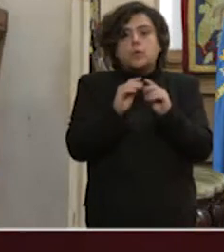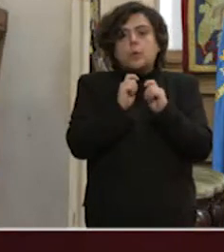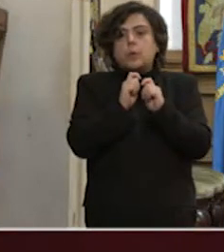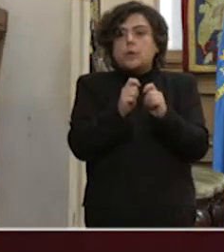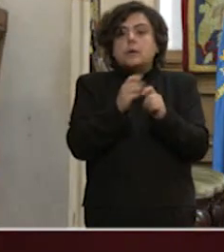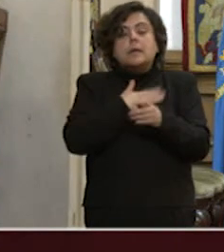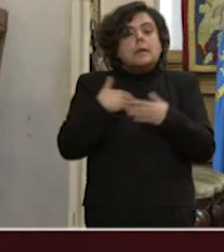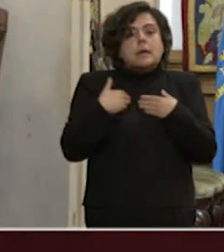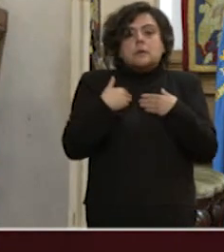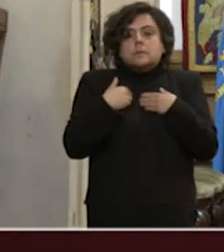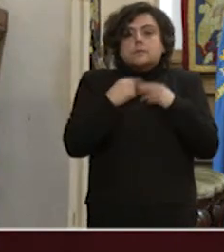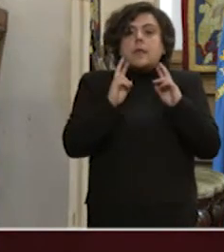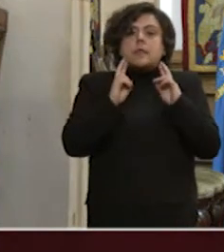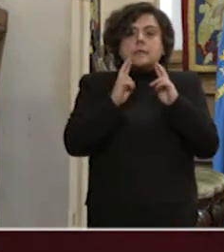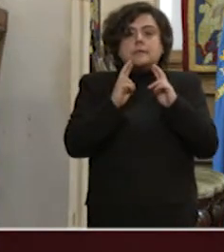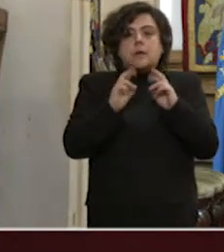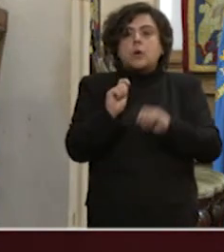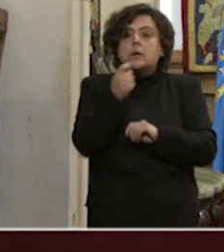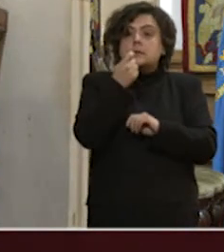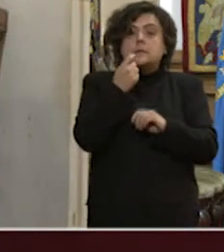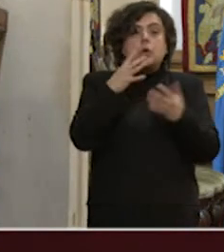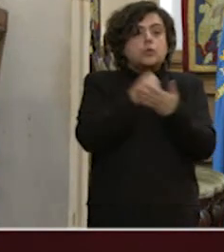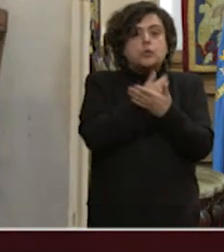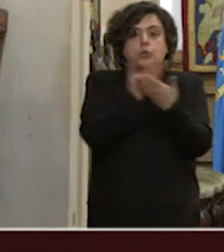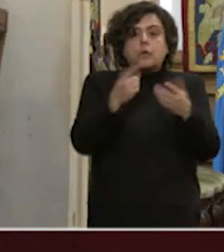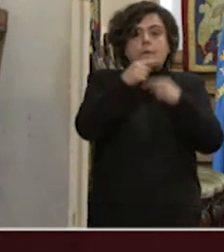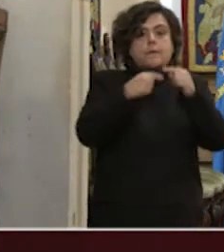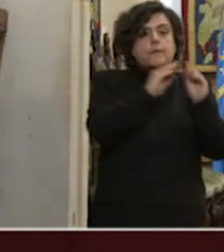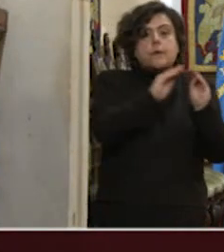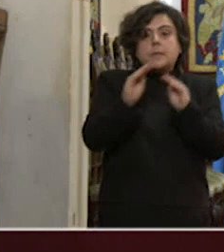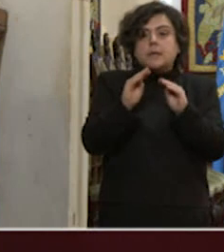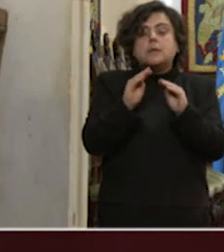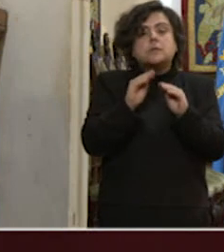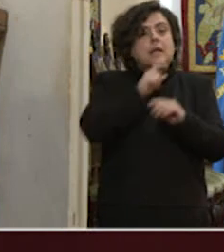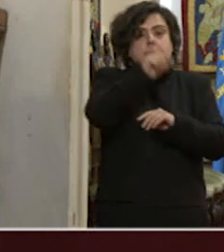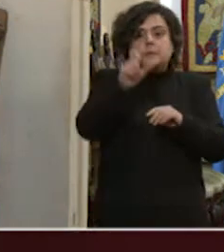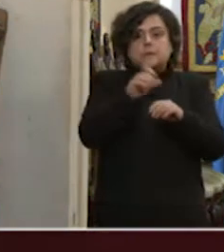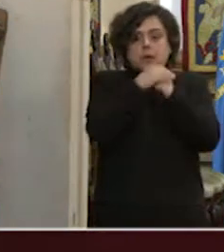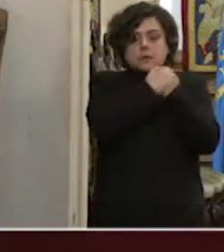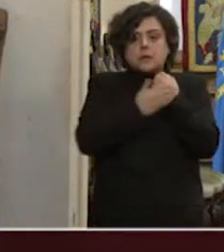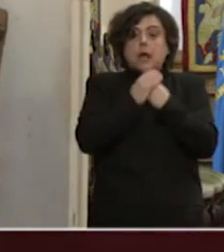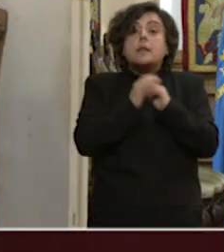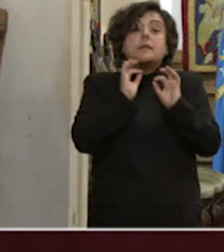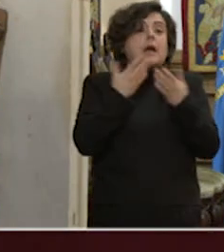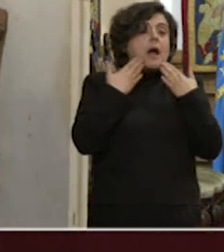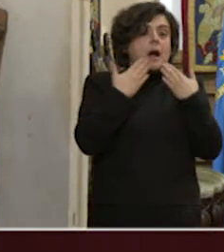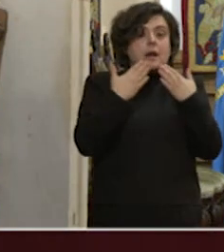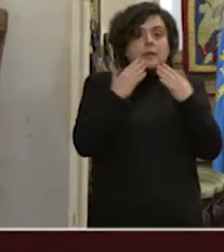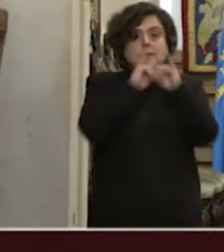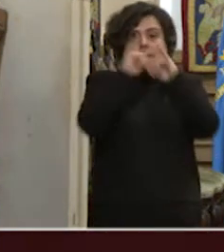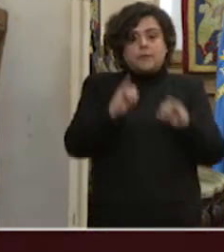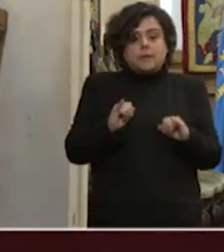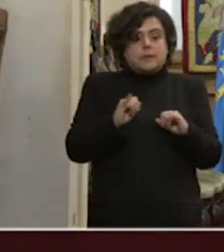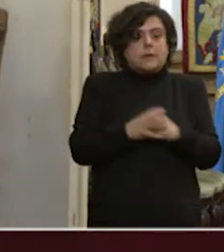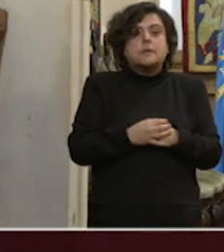con mis mejores deseos de éxito que hago extensivos a vuestros familiares y a vuestros seres queridos. Muchas gracias y felicidades